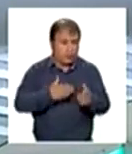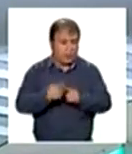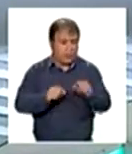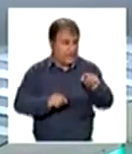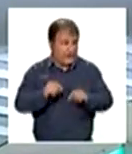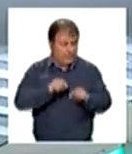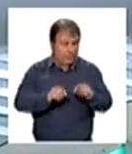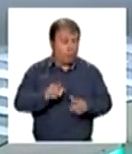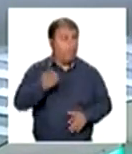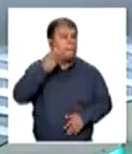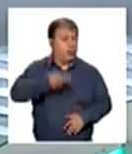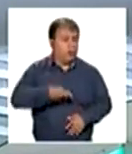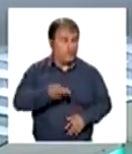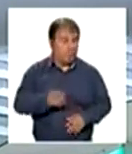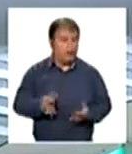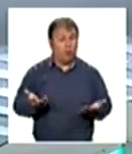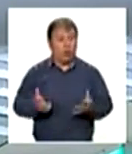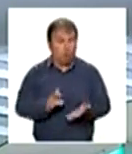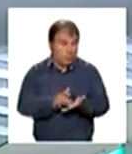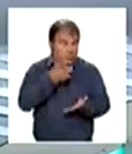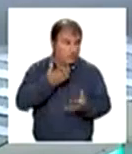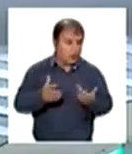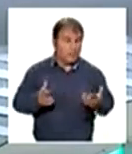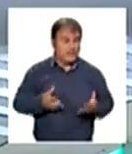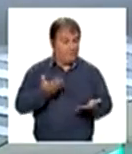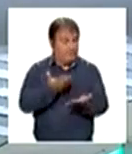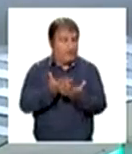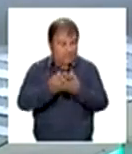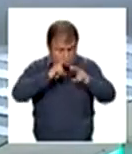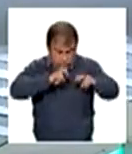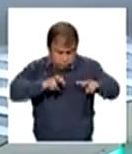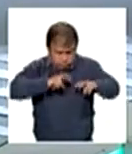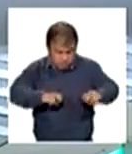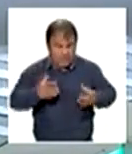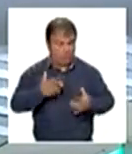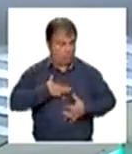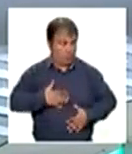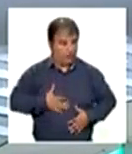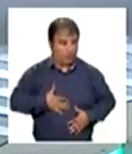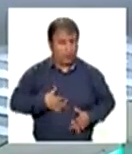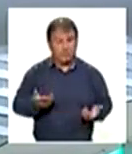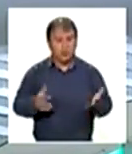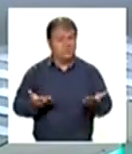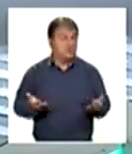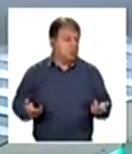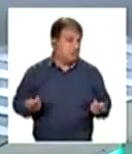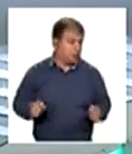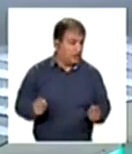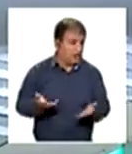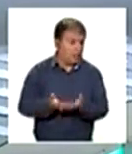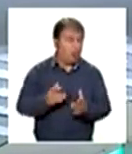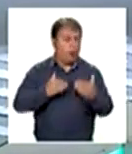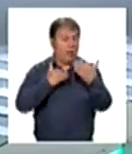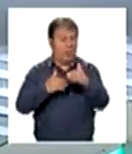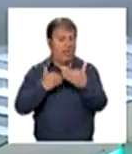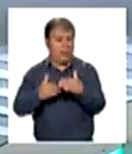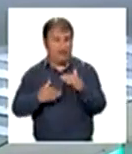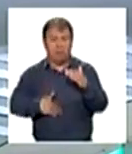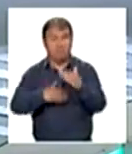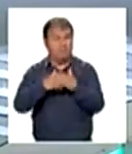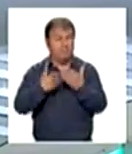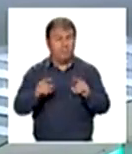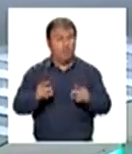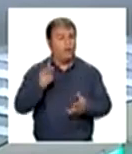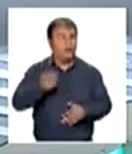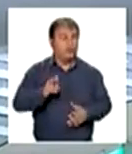sustancia prohibida o sus metabolitos, si realmente está presente o no en el cuerpo del jugador. Esto no se trata de que hay un límite de la sustancia y a partir de ahí está